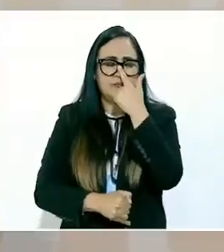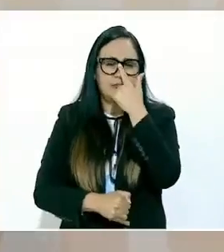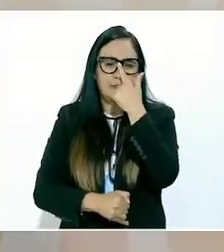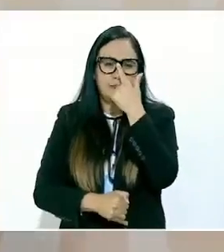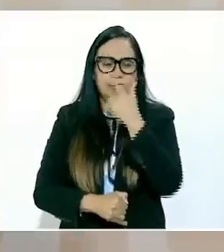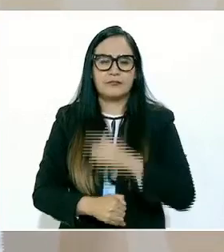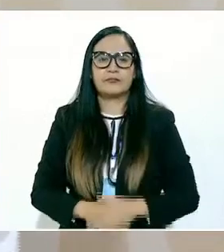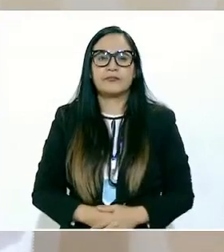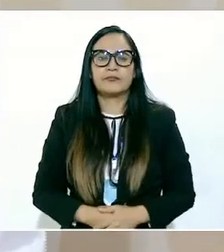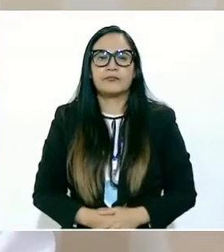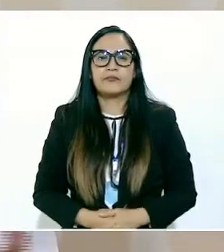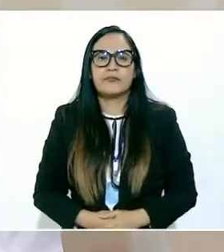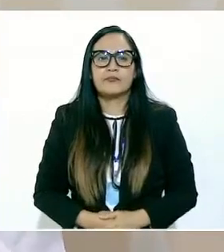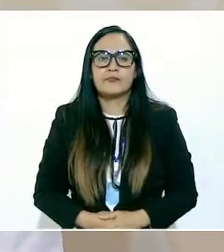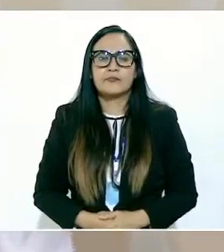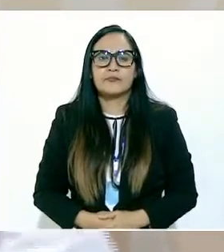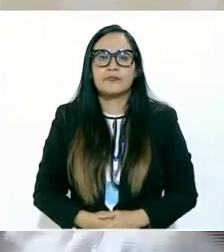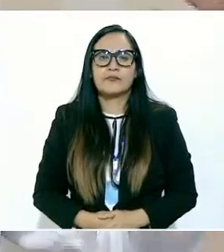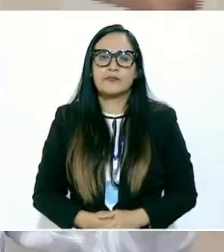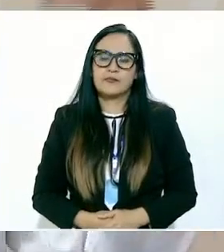Pues ellos